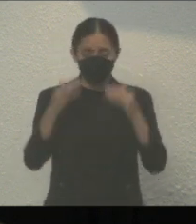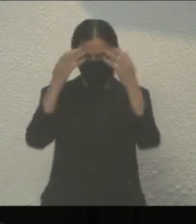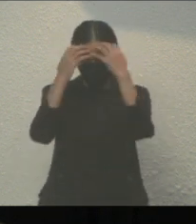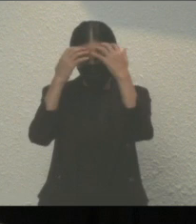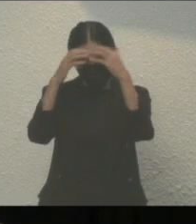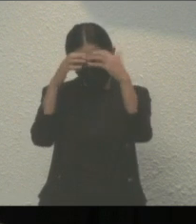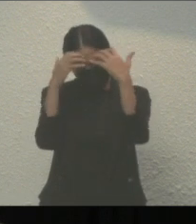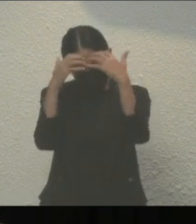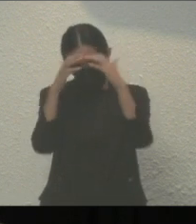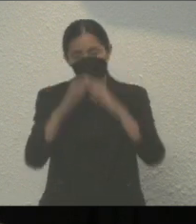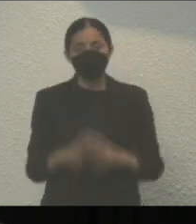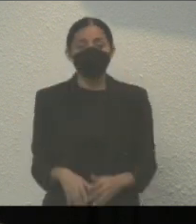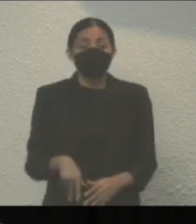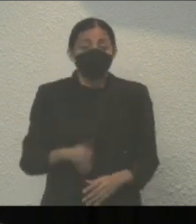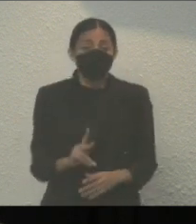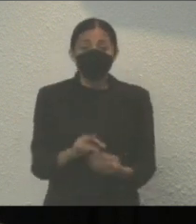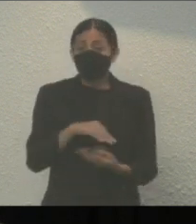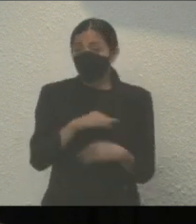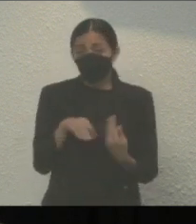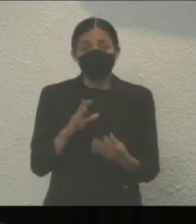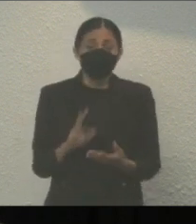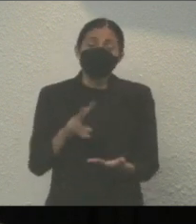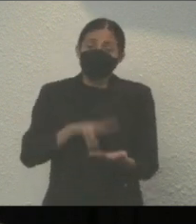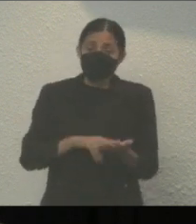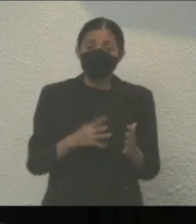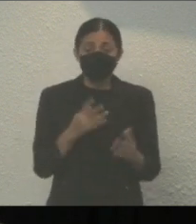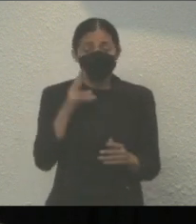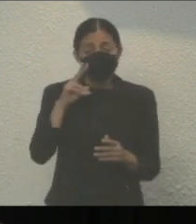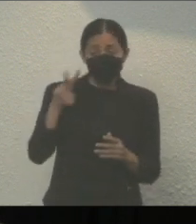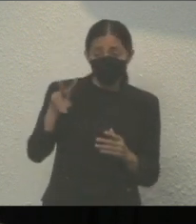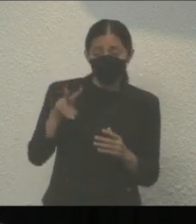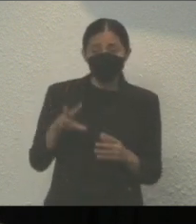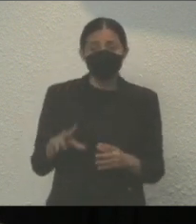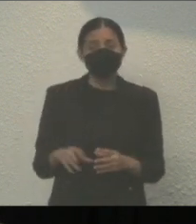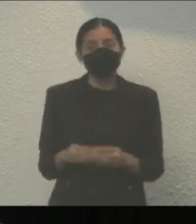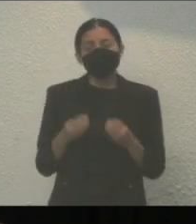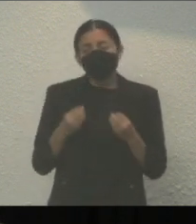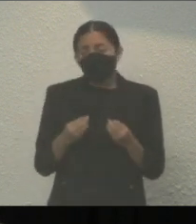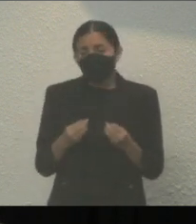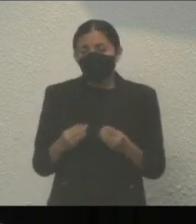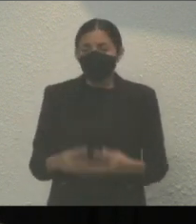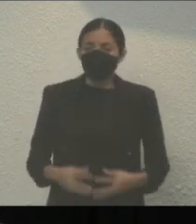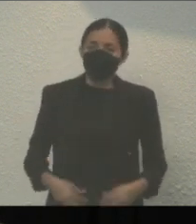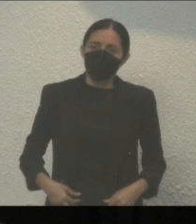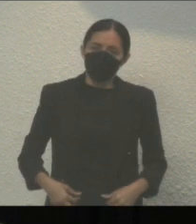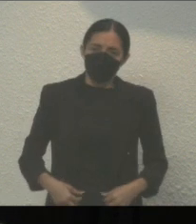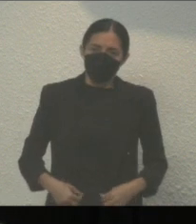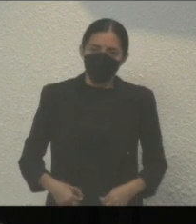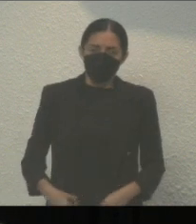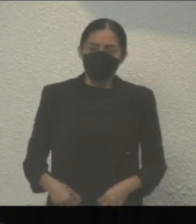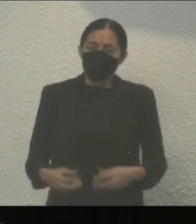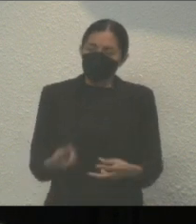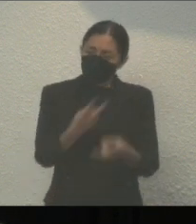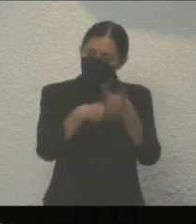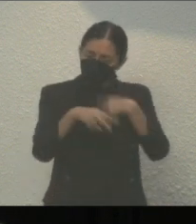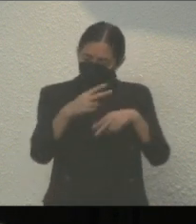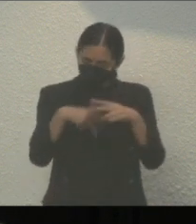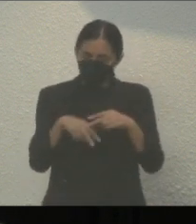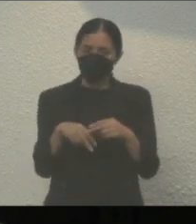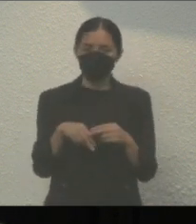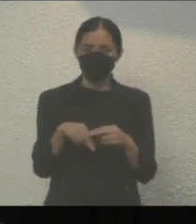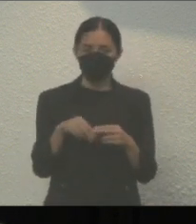mental, pero todo valió la pena al ver salir avantes a mis pacientes, al verlos regresar